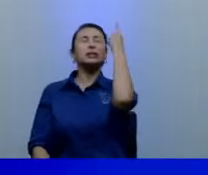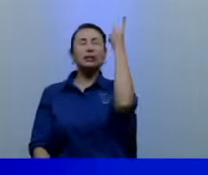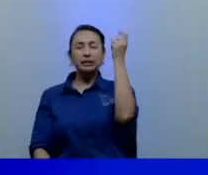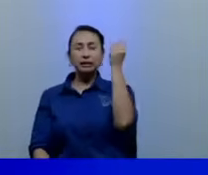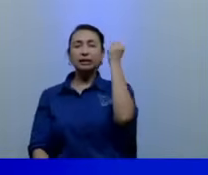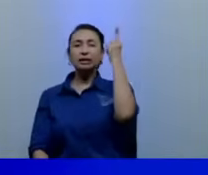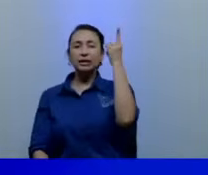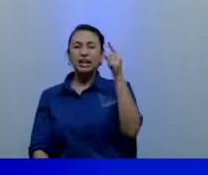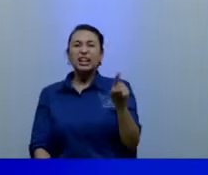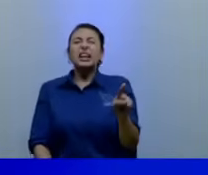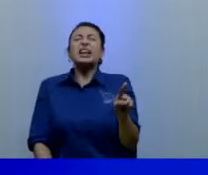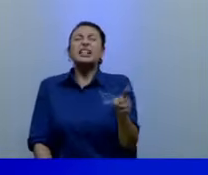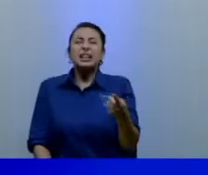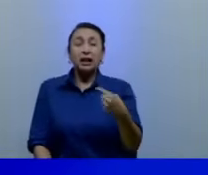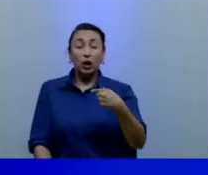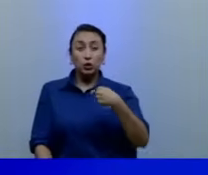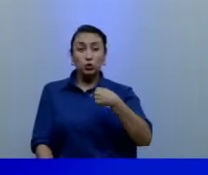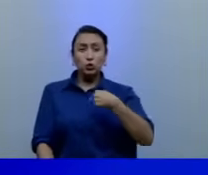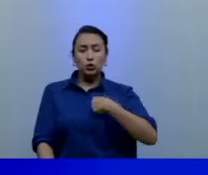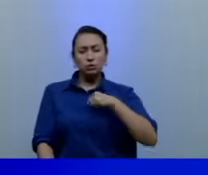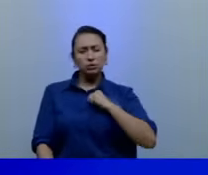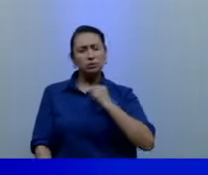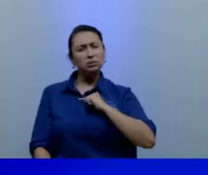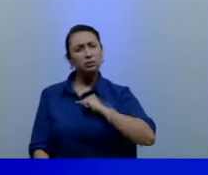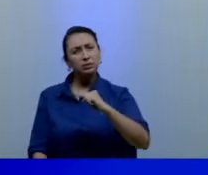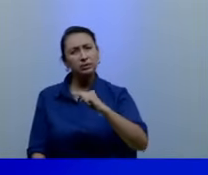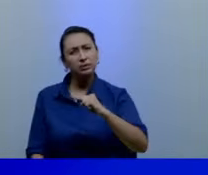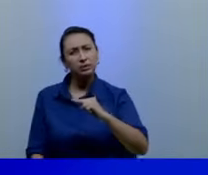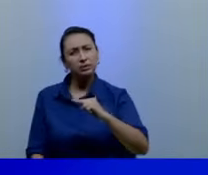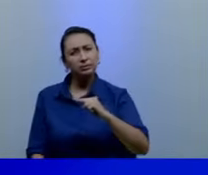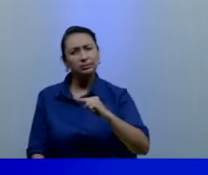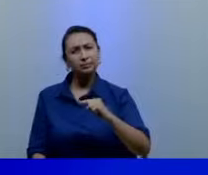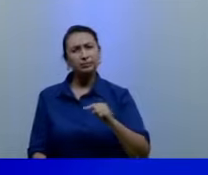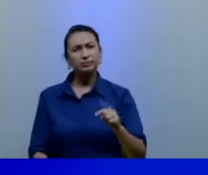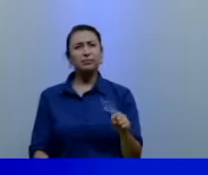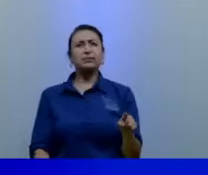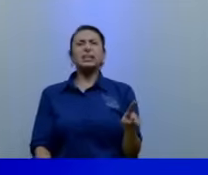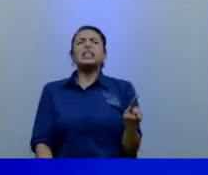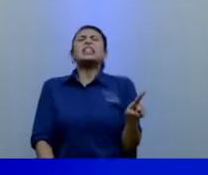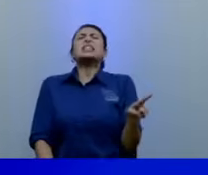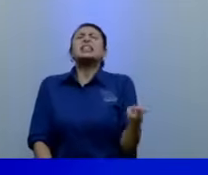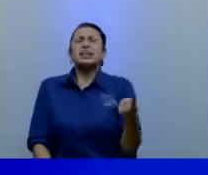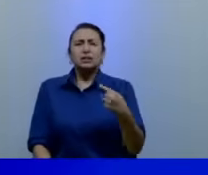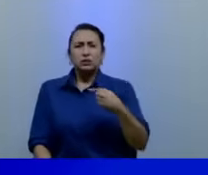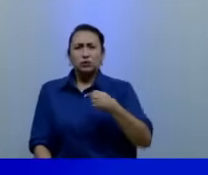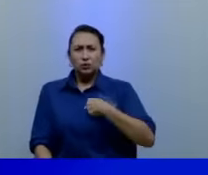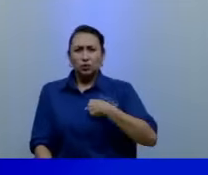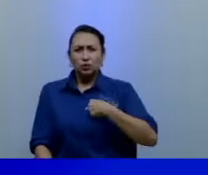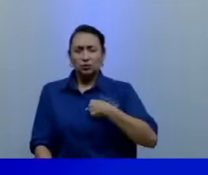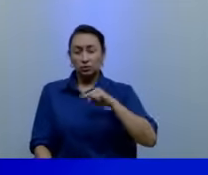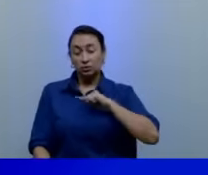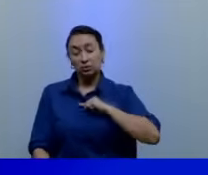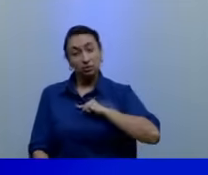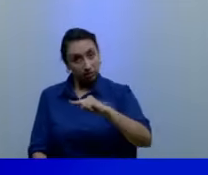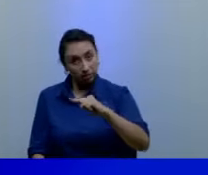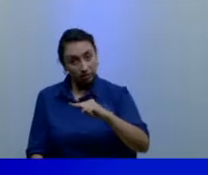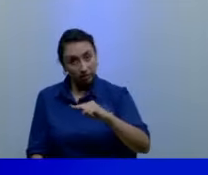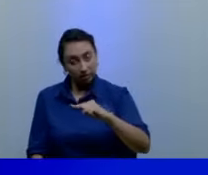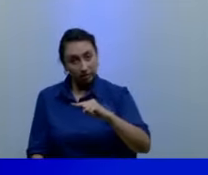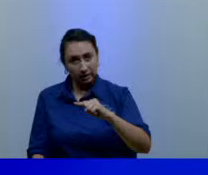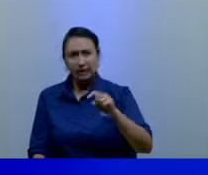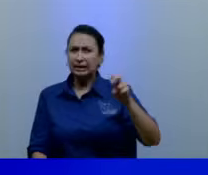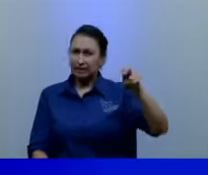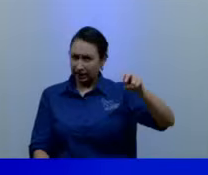somos por el Espíritu. Bueno, no quiénes somos, sino que quiénes éramos, y por eso hablamos de 1 Corintios capítulo